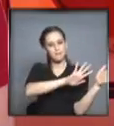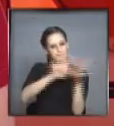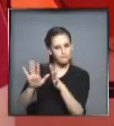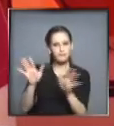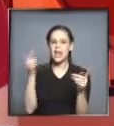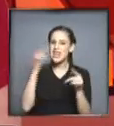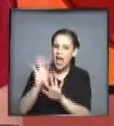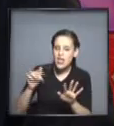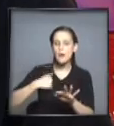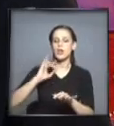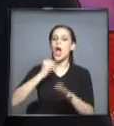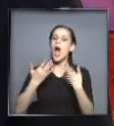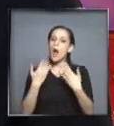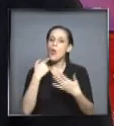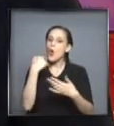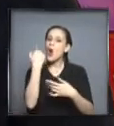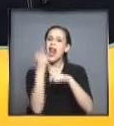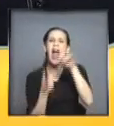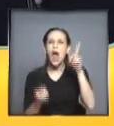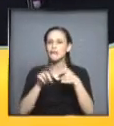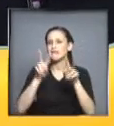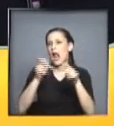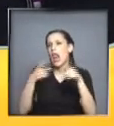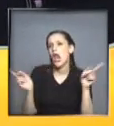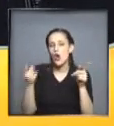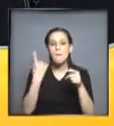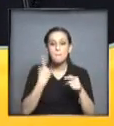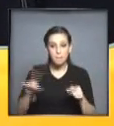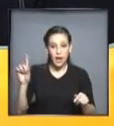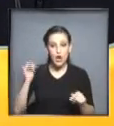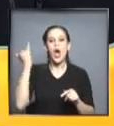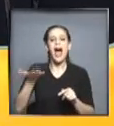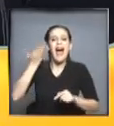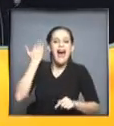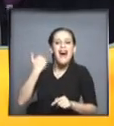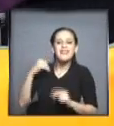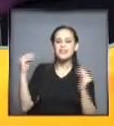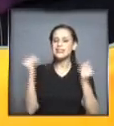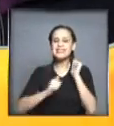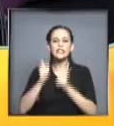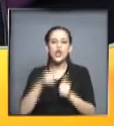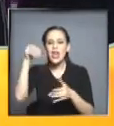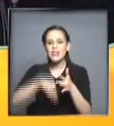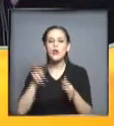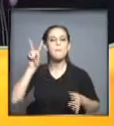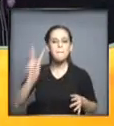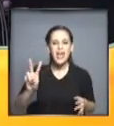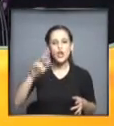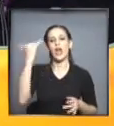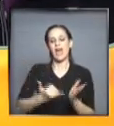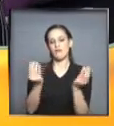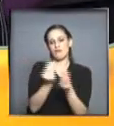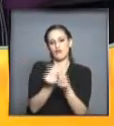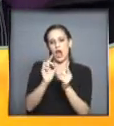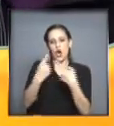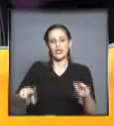dejé de hablar, sería muy largo de tratar. Pero han ocurrido sucesos históricos dentro del peronismo que te permiten saber que no